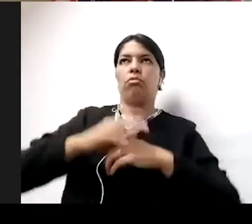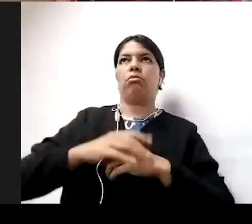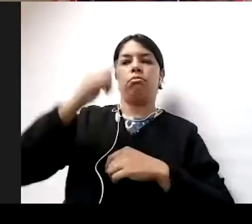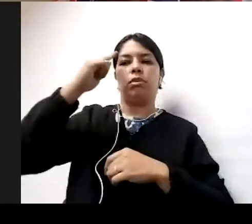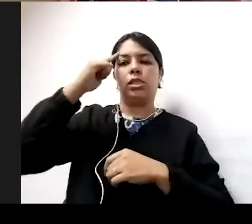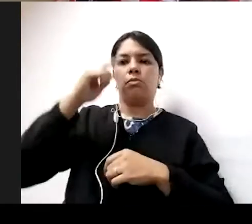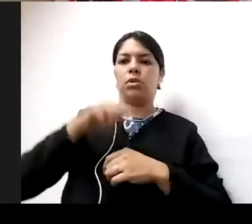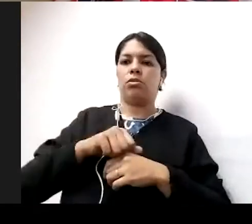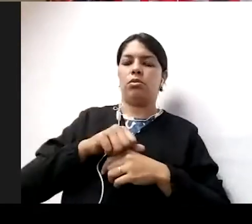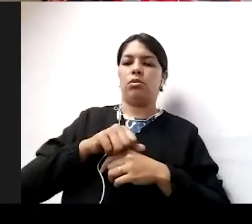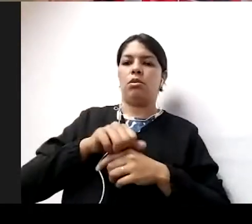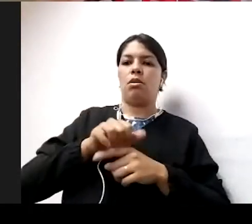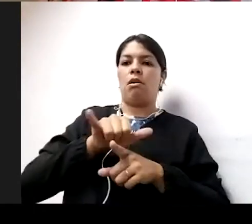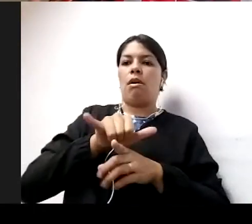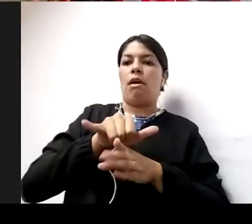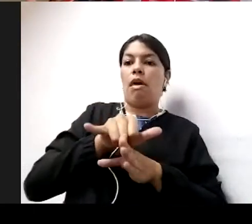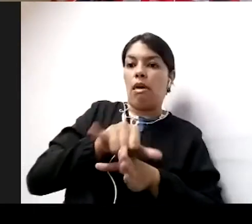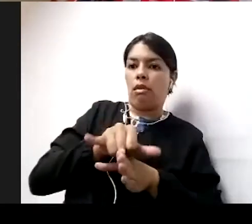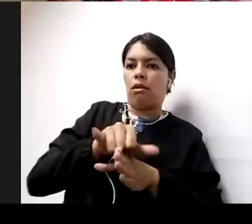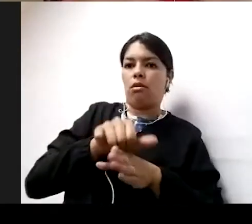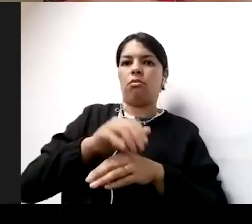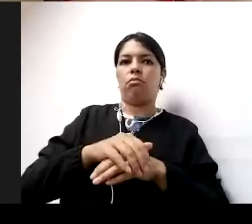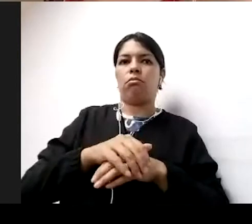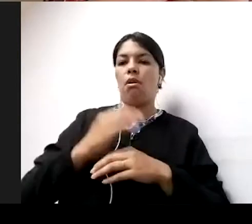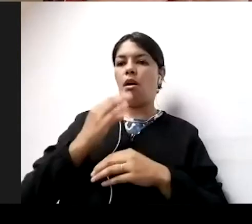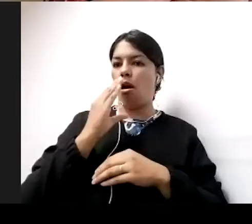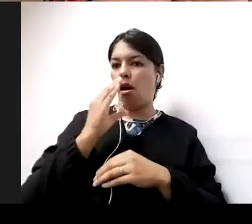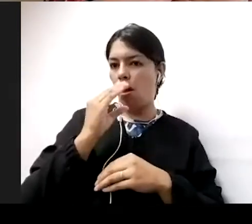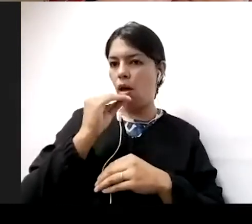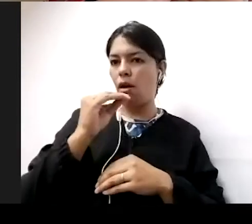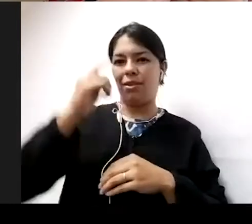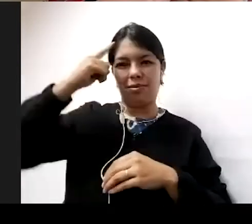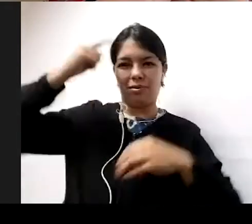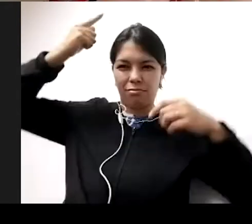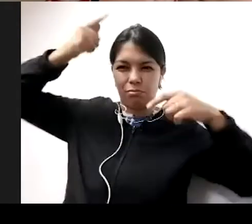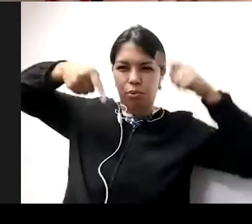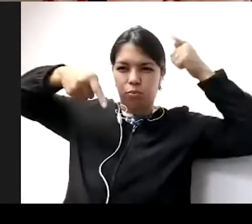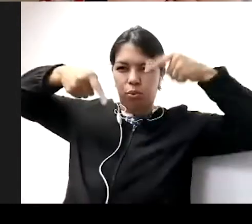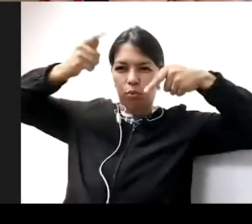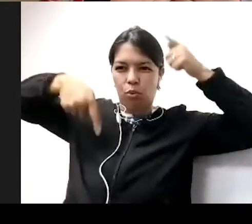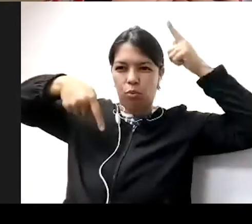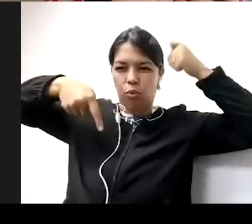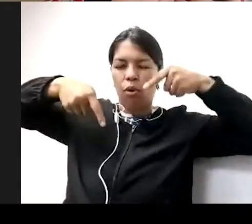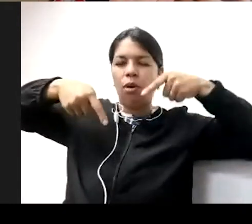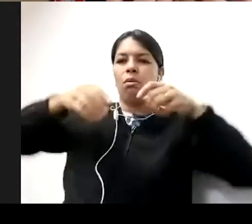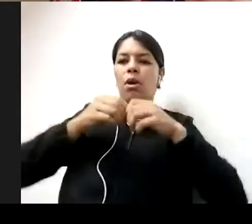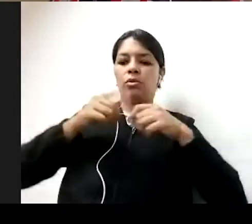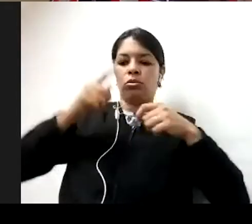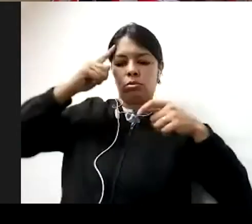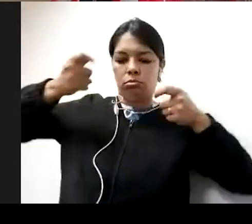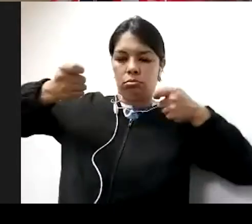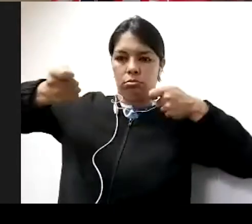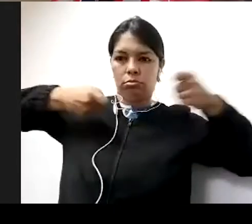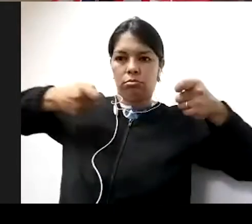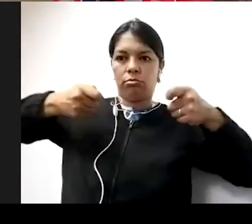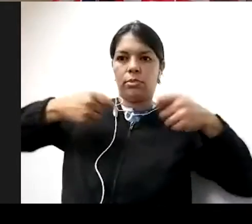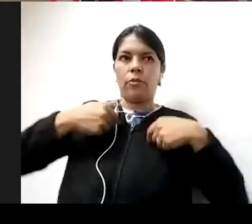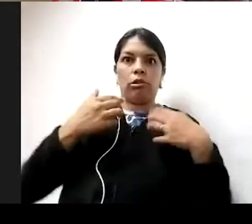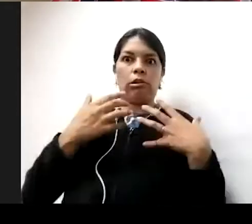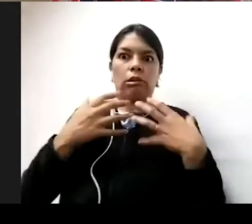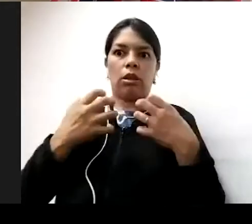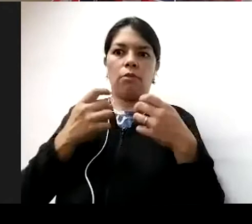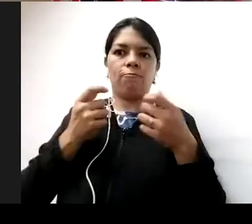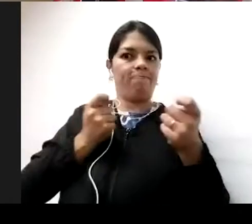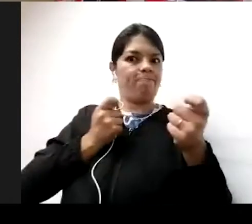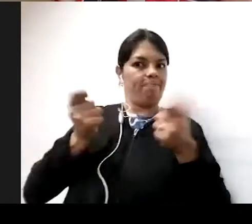el habla y la capacidad que tenemos para controlarnos, ¿sí? Para controlar nuestros impulsos. Aunque casi